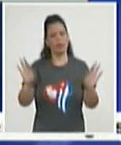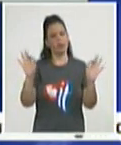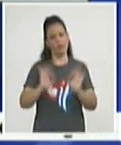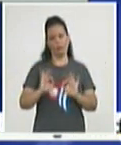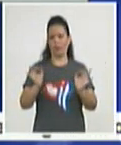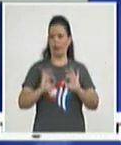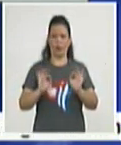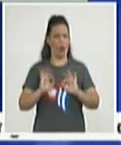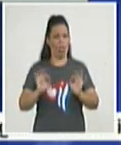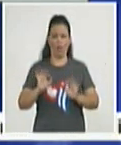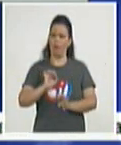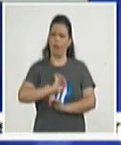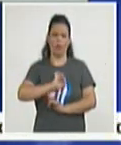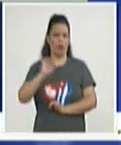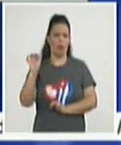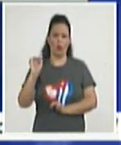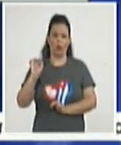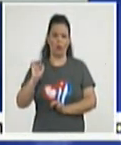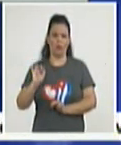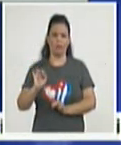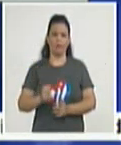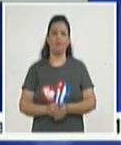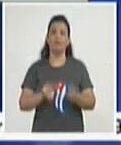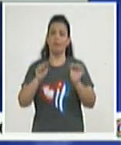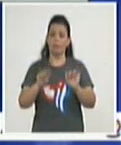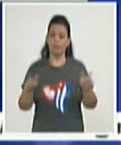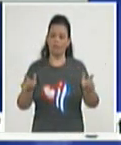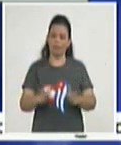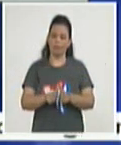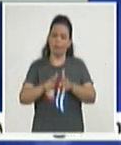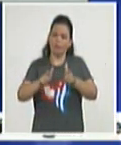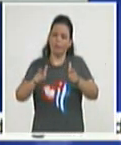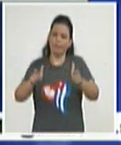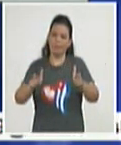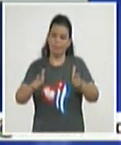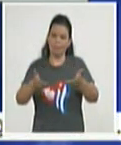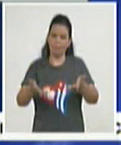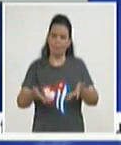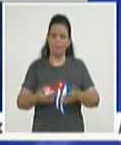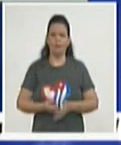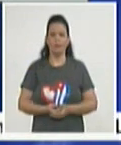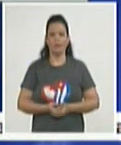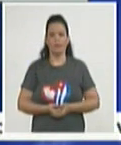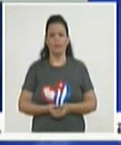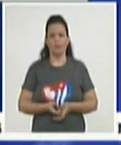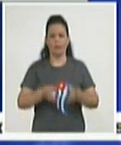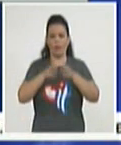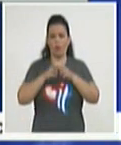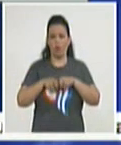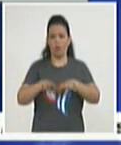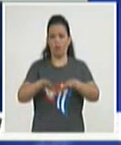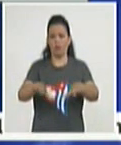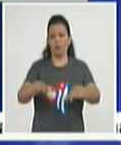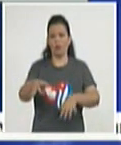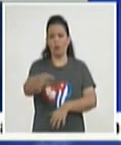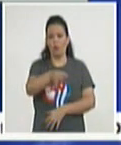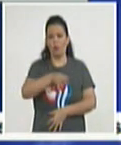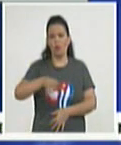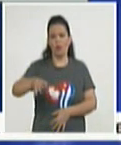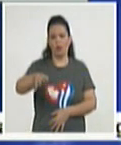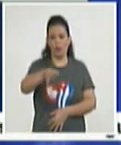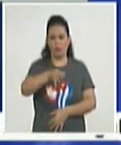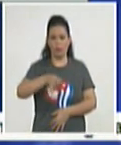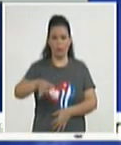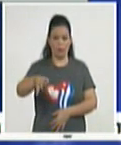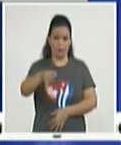de mayores tasas de incidencia y en transmisión en todos sus municipios,